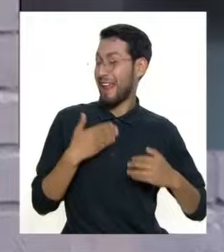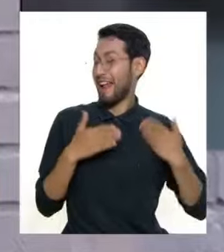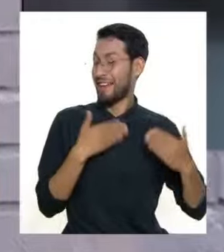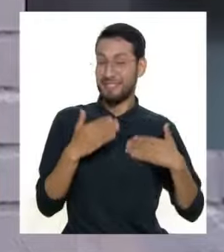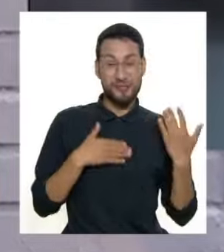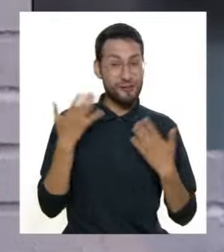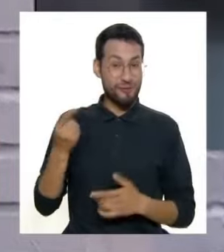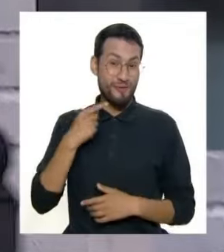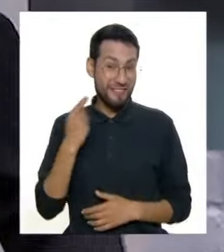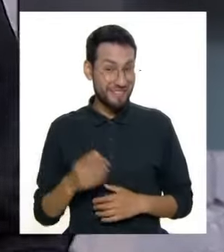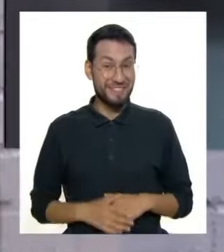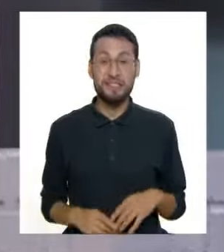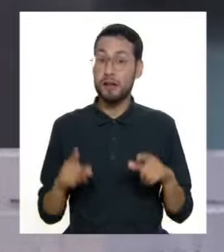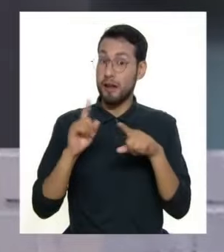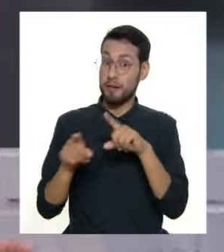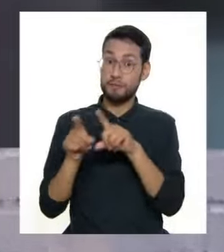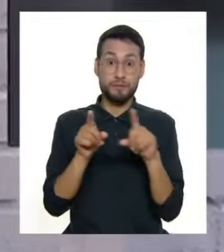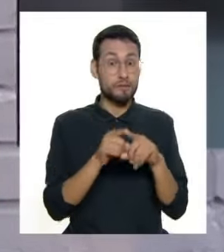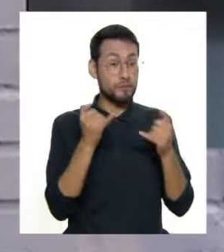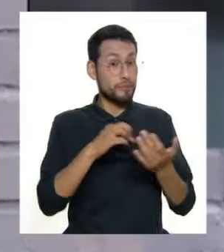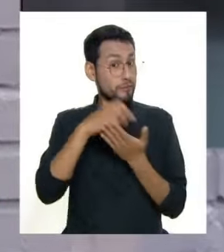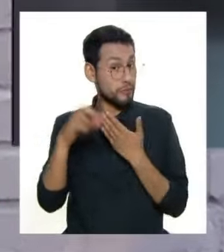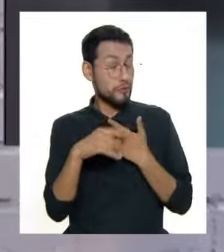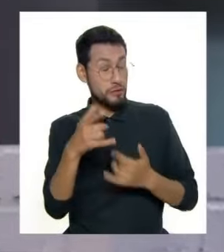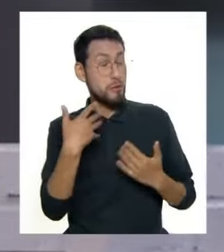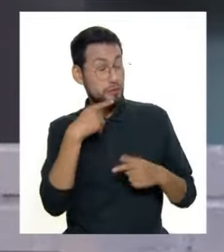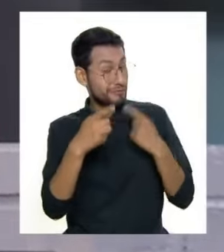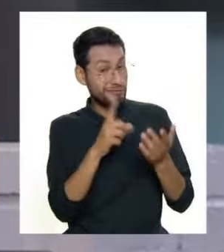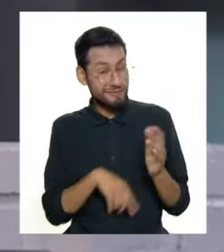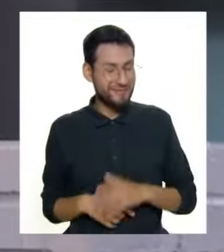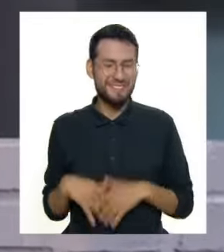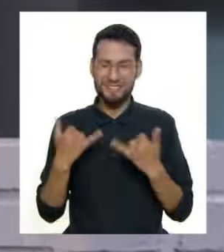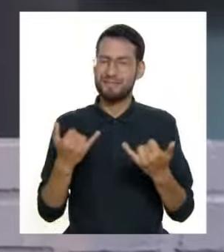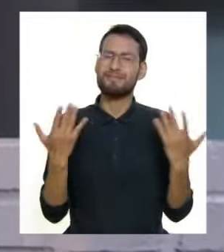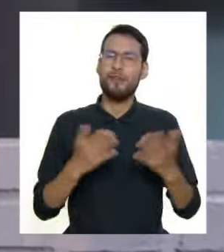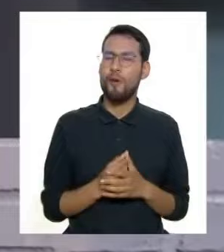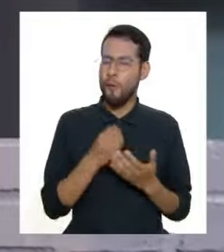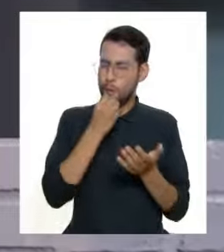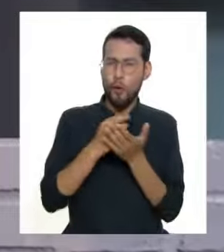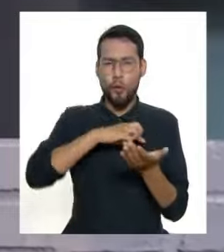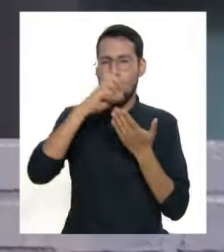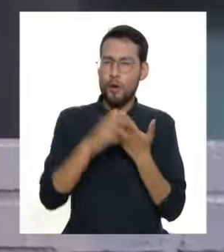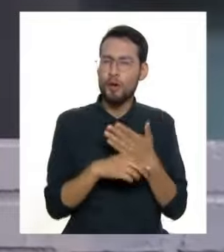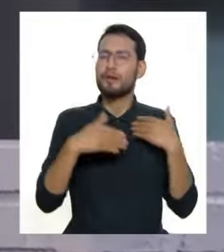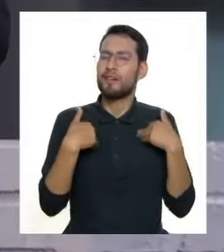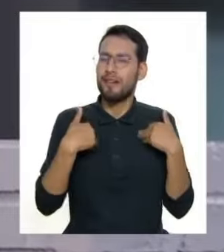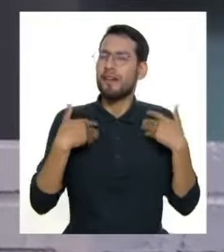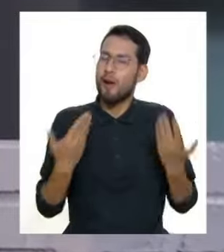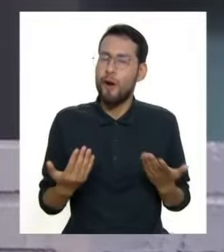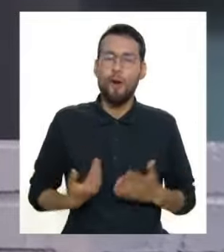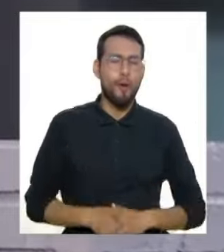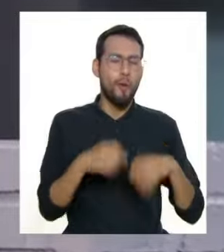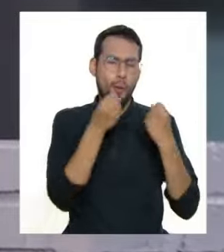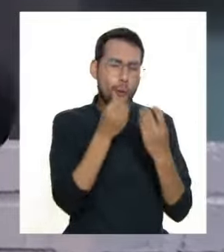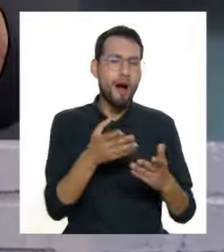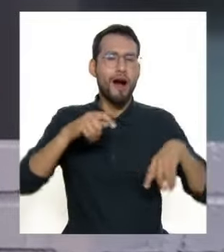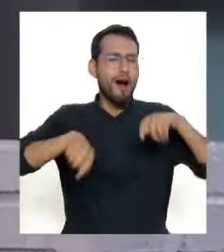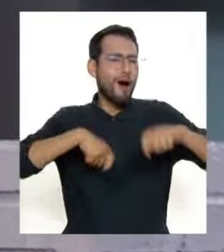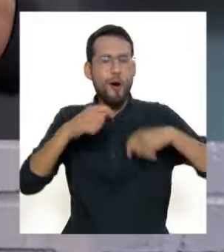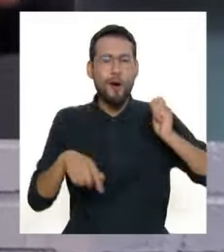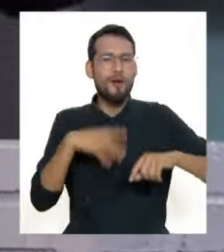cuando dice eso. Pero además tenemos un super programa, como ya lo hemos mencionado. Y por supuesto, un super programa va de la mano de un super